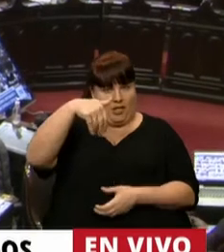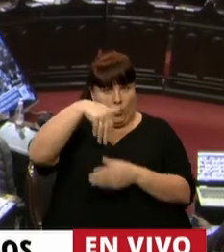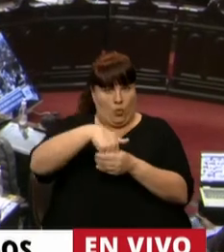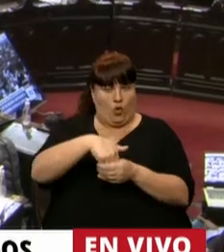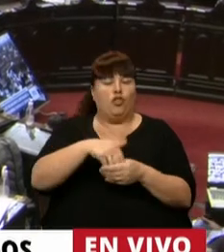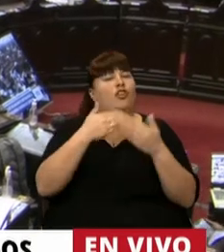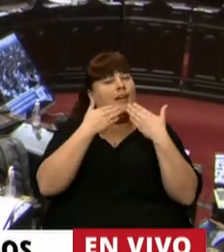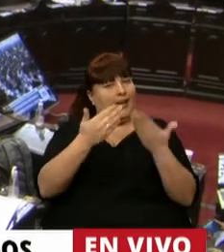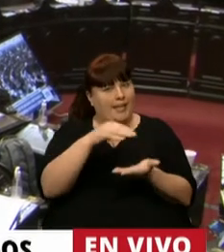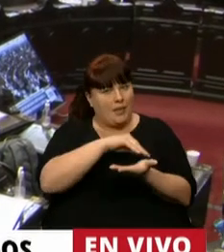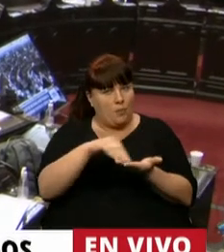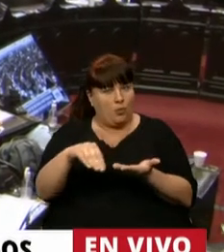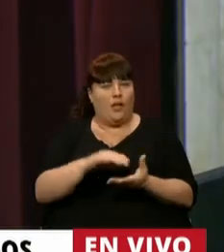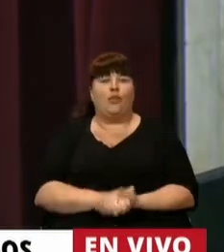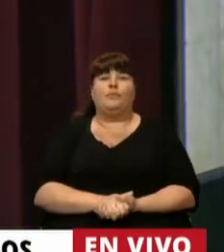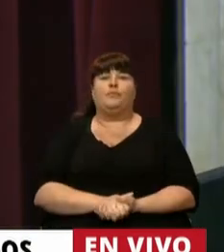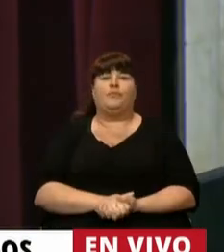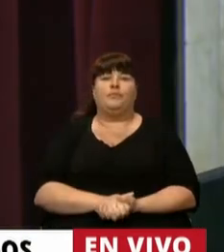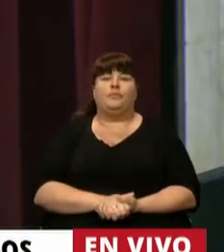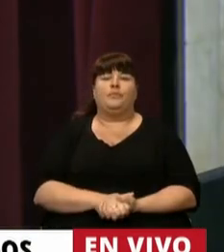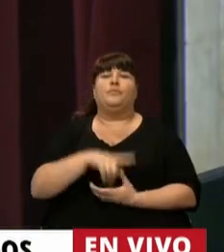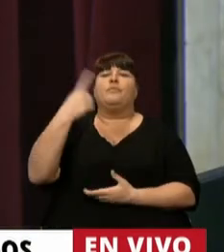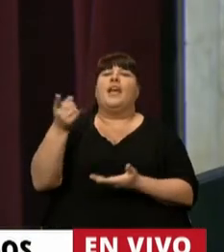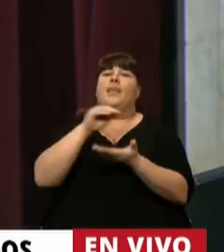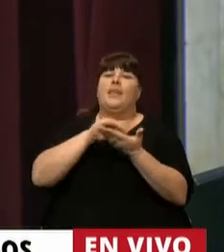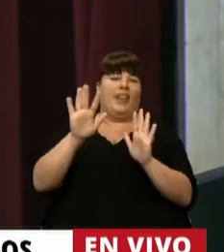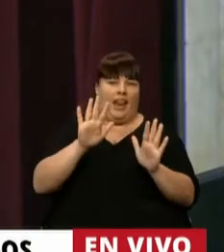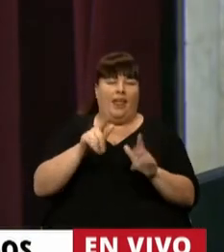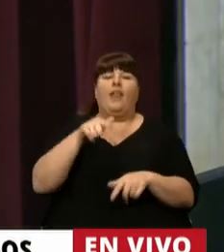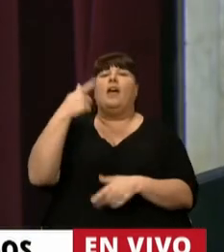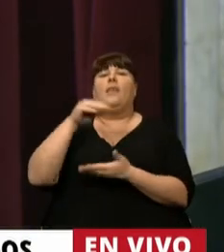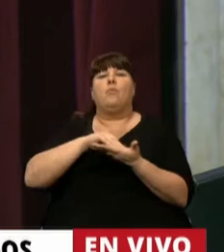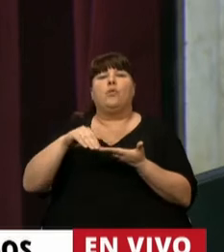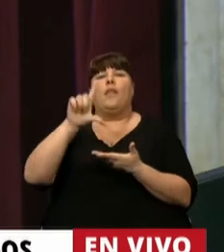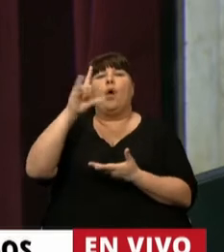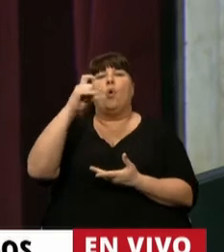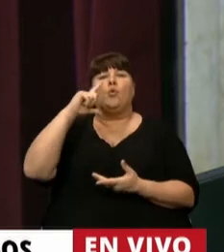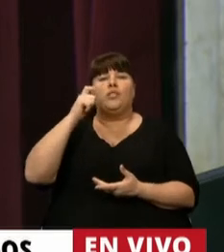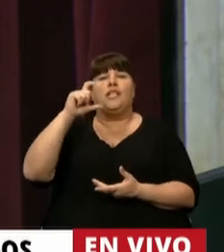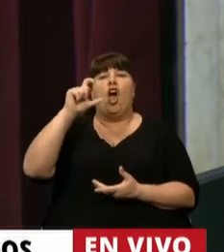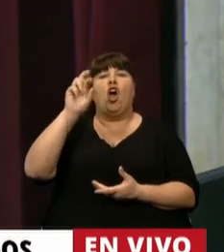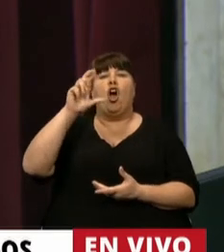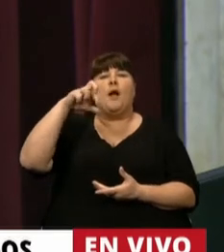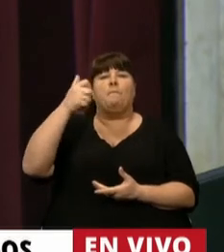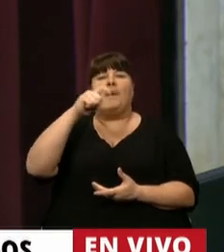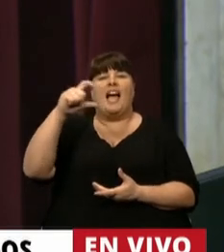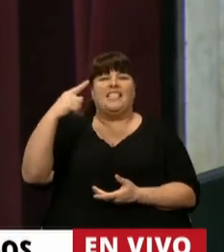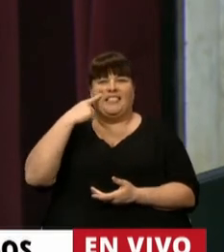Afirmativo. Gracias, diputado Bormioli. Diputada Lucía Corpacci.